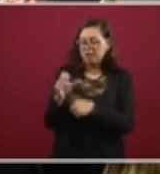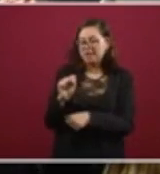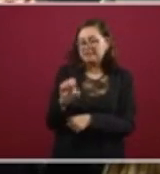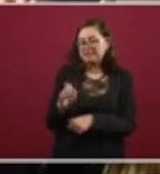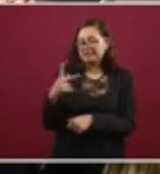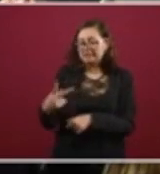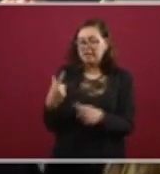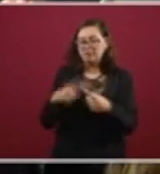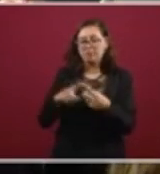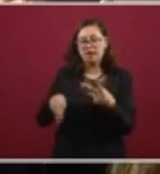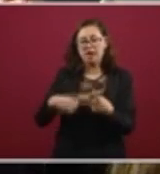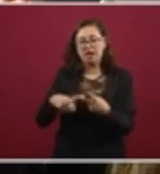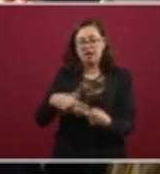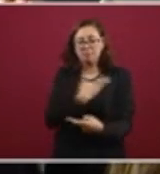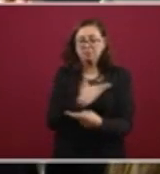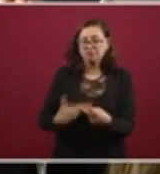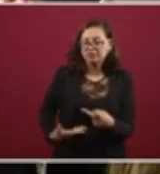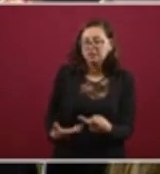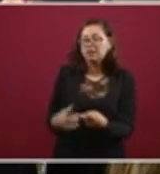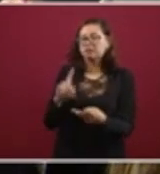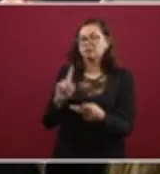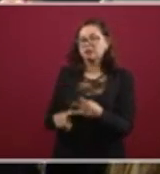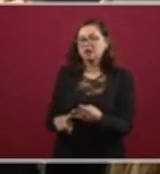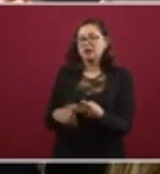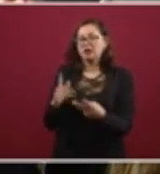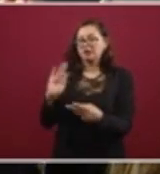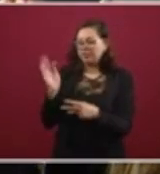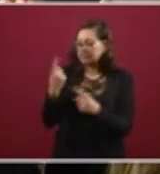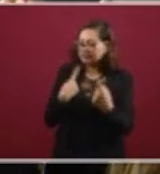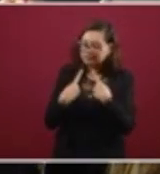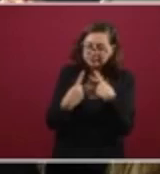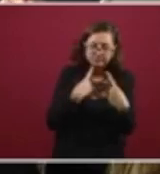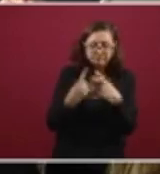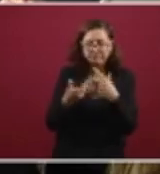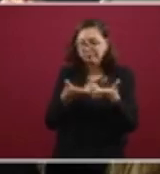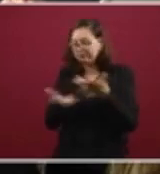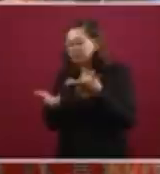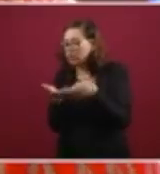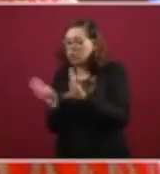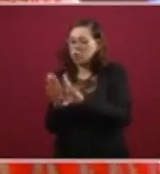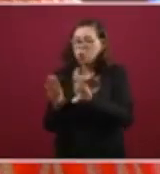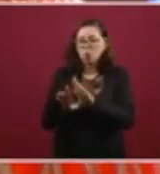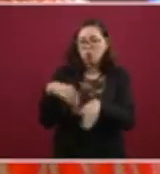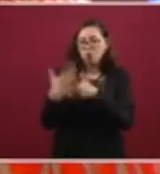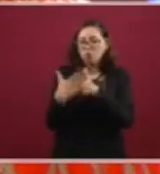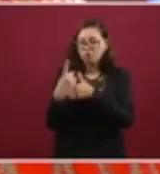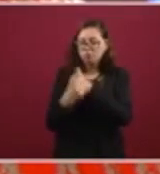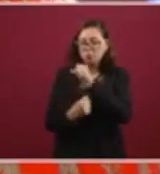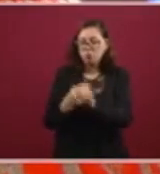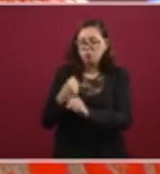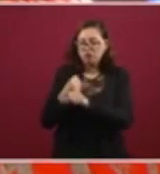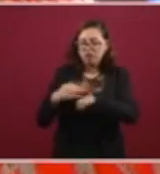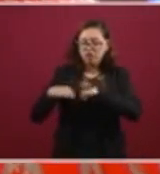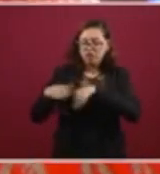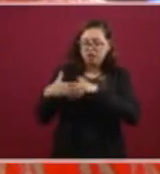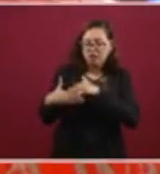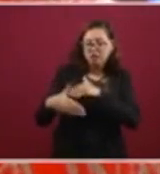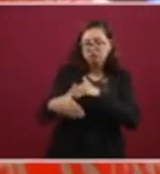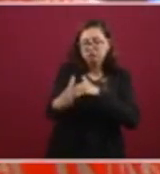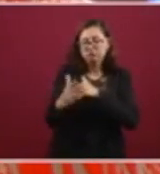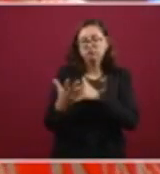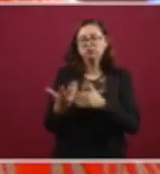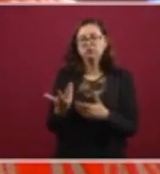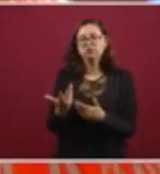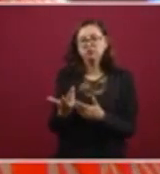presidente cuál va a ser la dinámica de trabajo para el próximo año y el previsto este fin de año